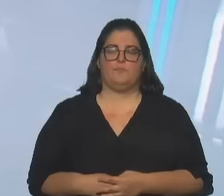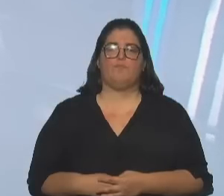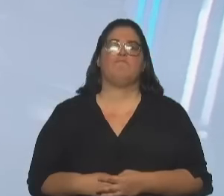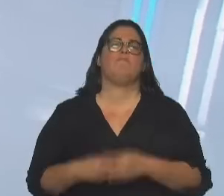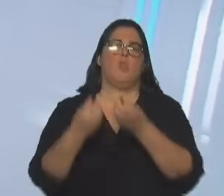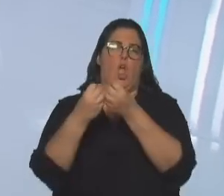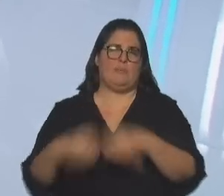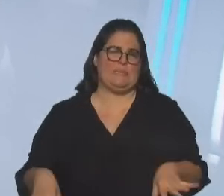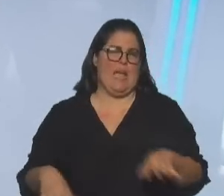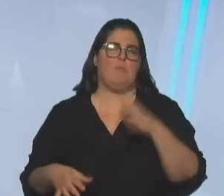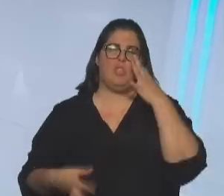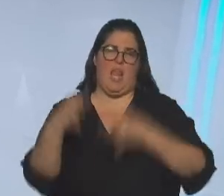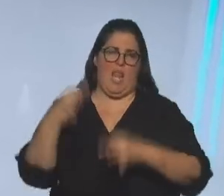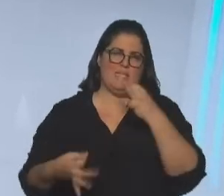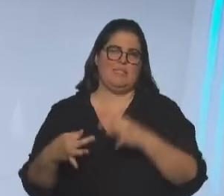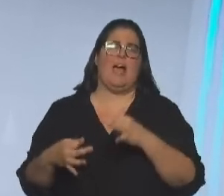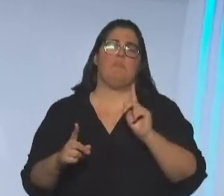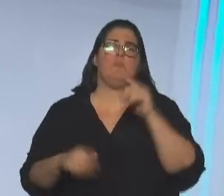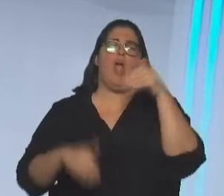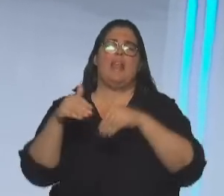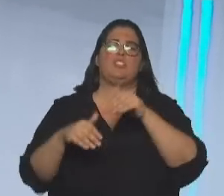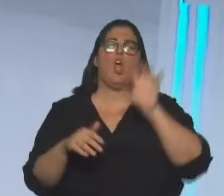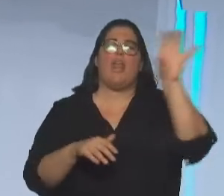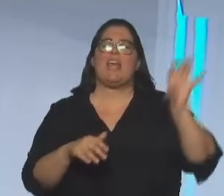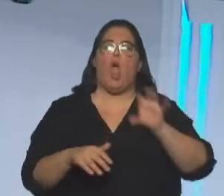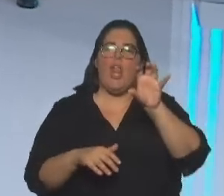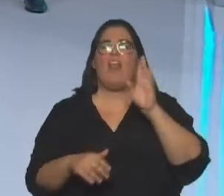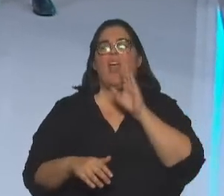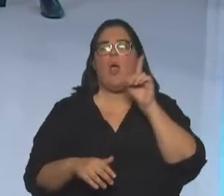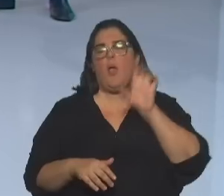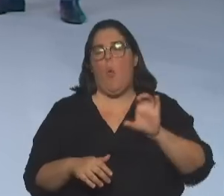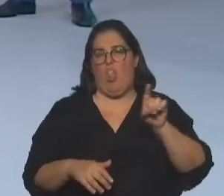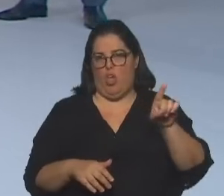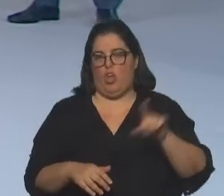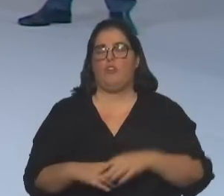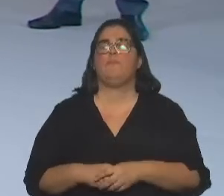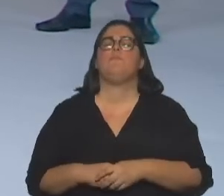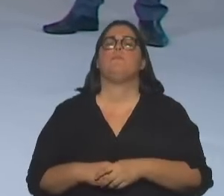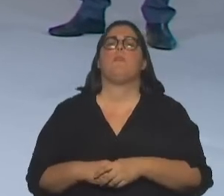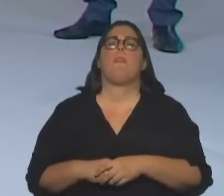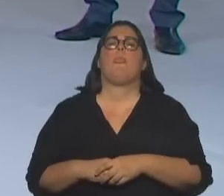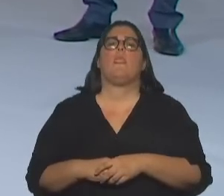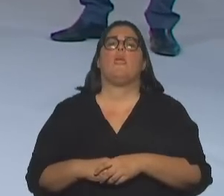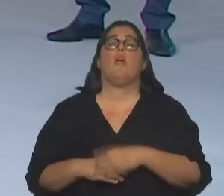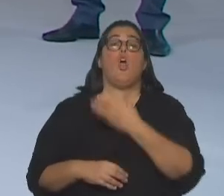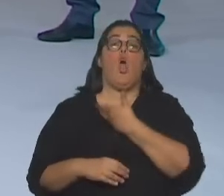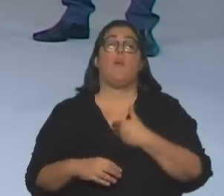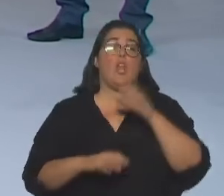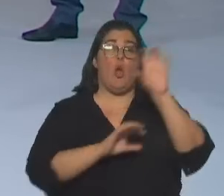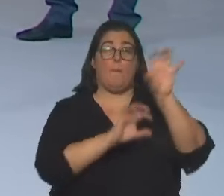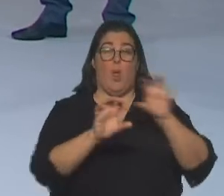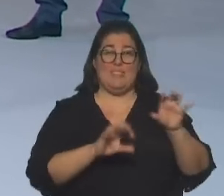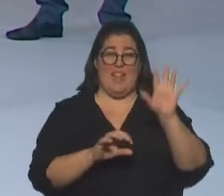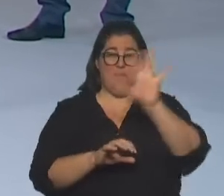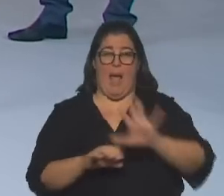Comenzamos ya mismo a analizar lo que ha dejado esta elección regional en Ecuador rápidamente. A ver, gobiernos provinciales, allí está el